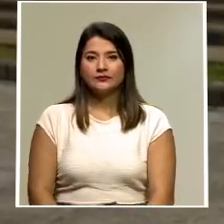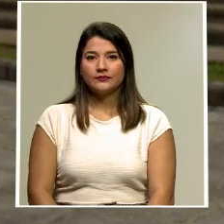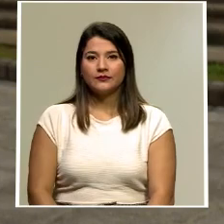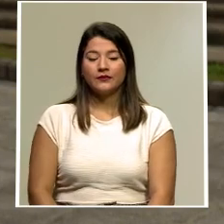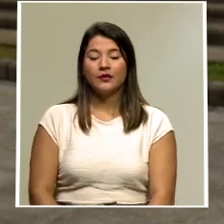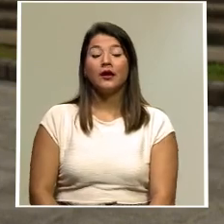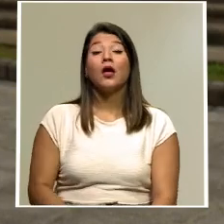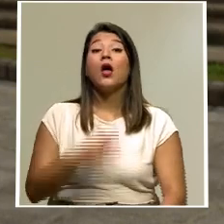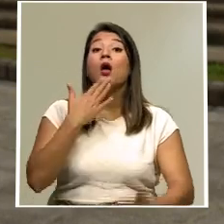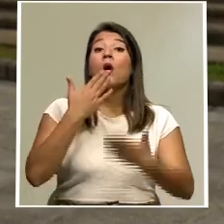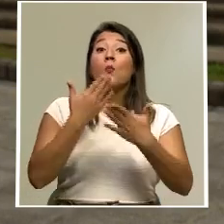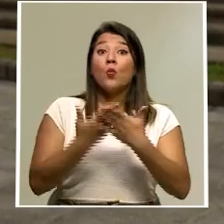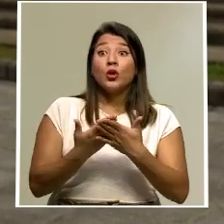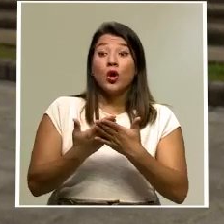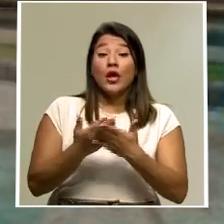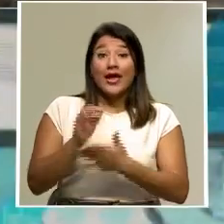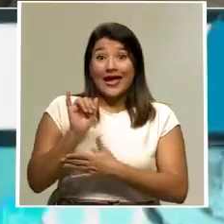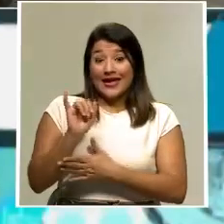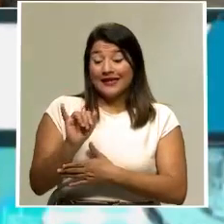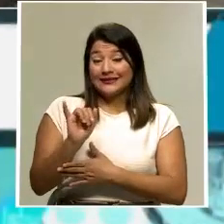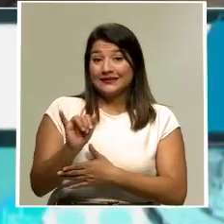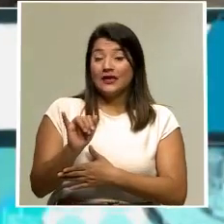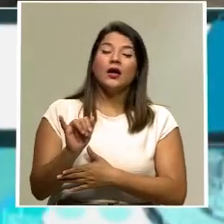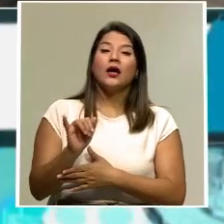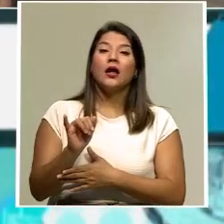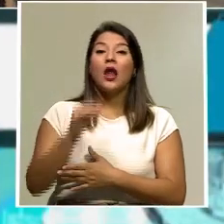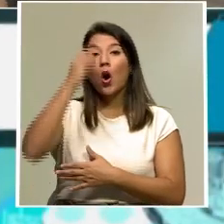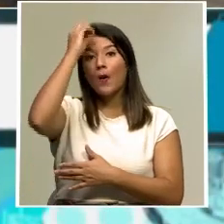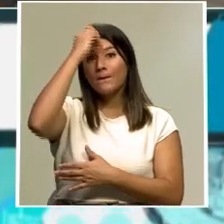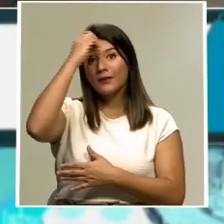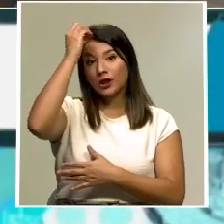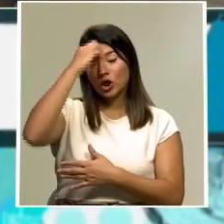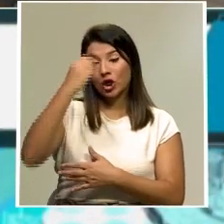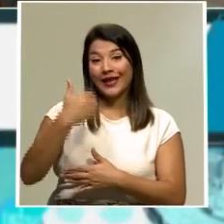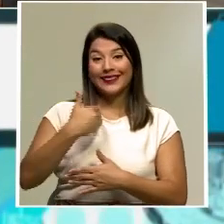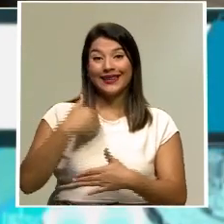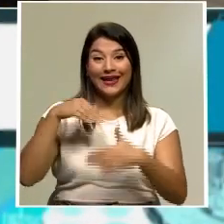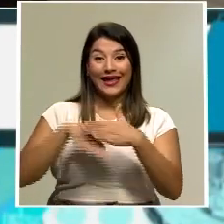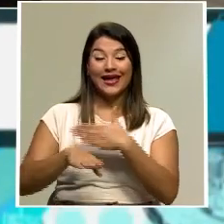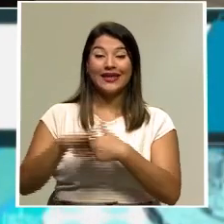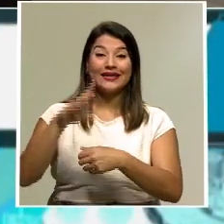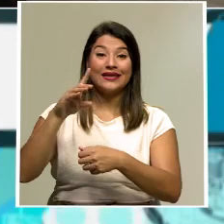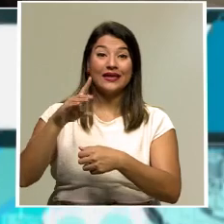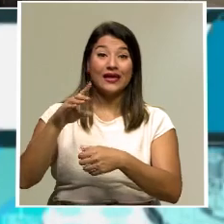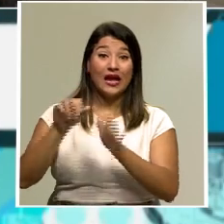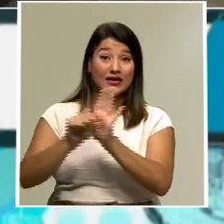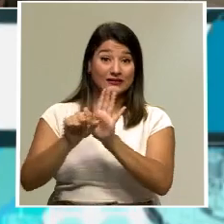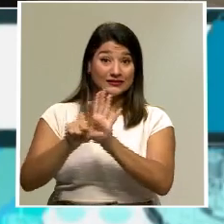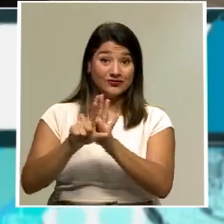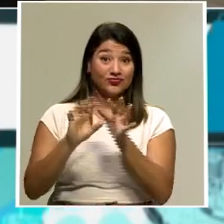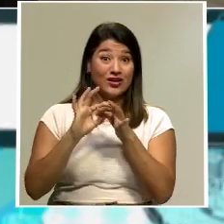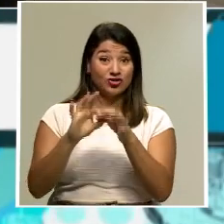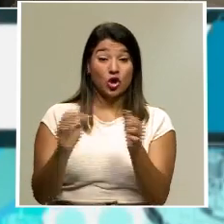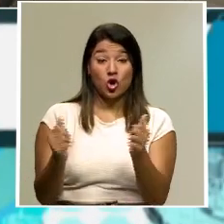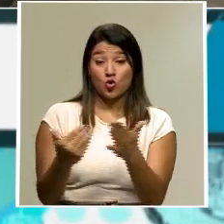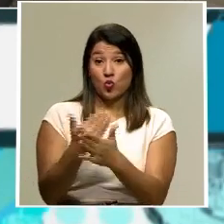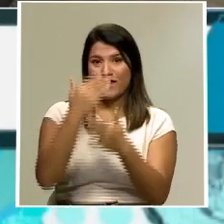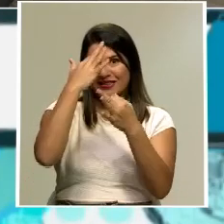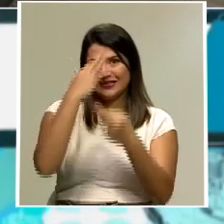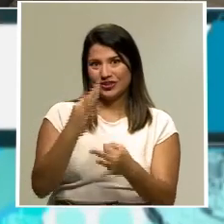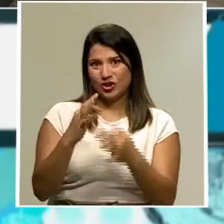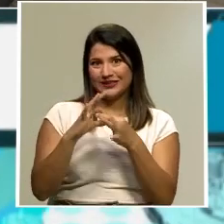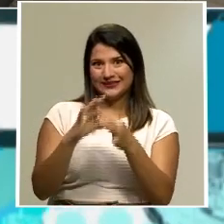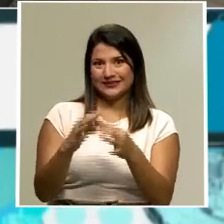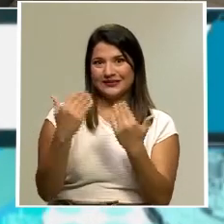Ernesto, televidentes, bueno, estas son partes de las reacciones que existen en el Congreso sobre las nuevas restricciones y por supuesto, como veíamos